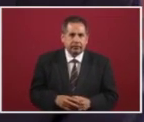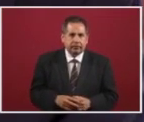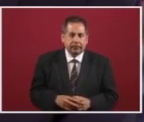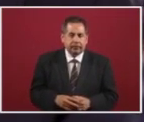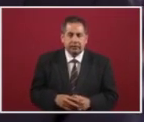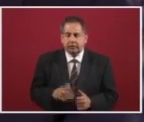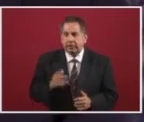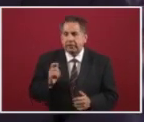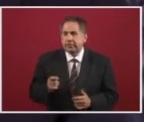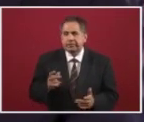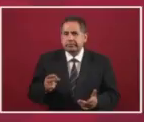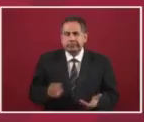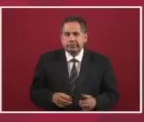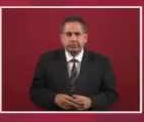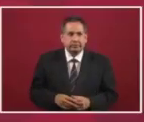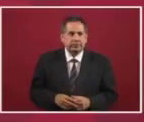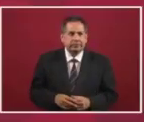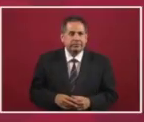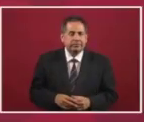no